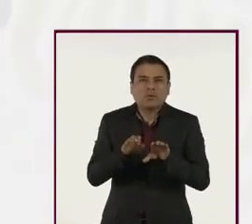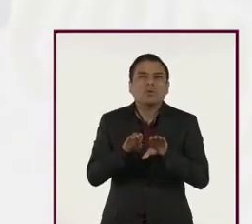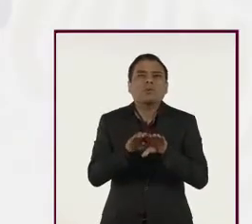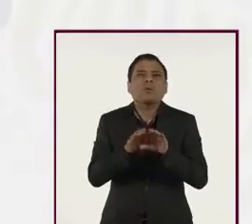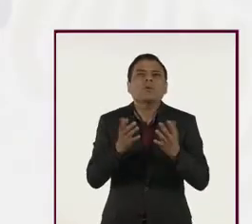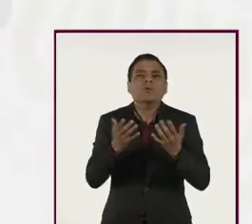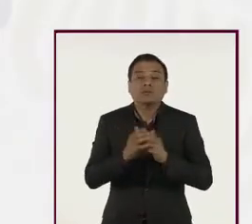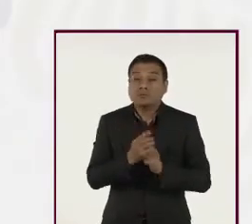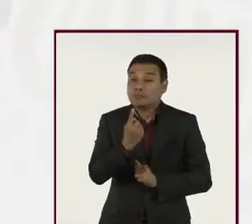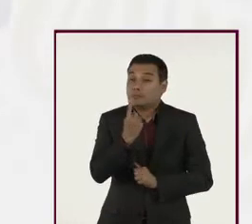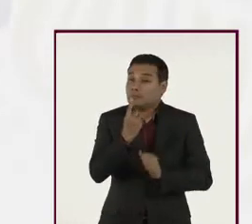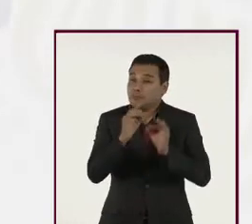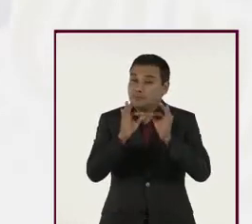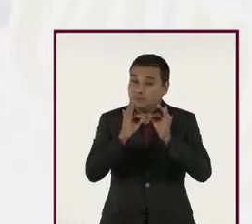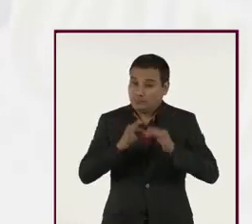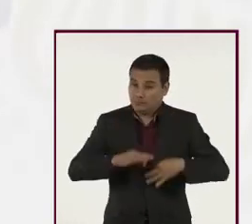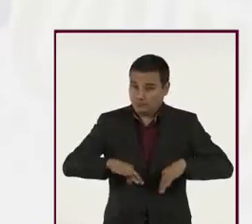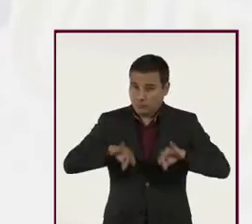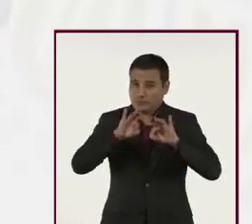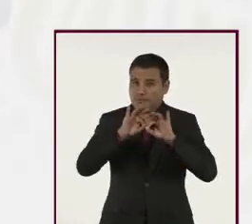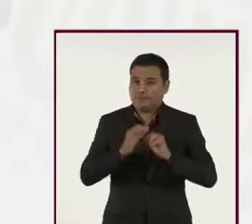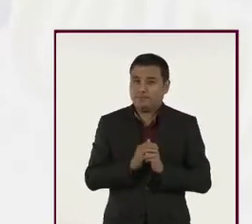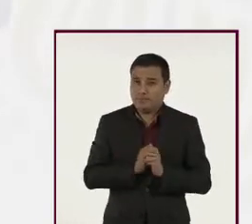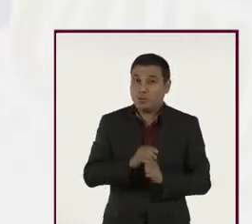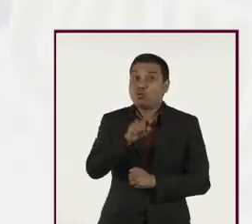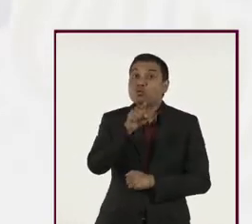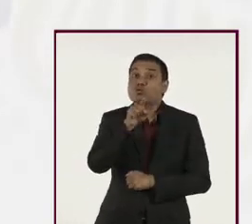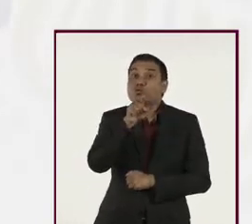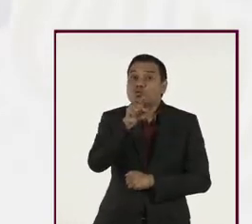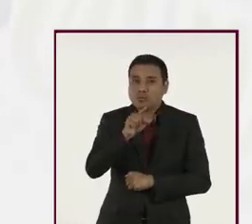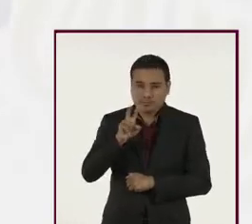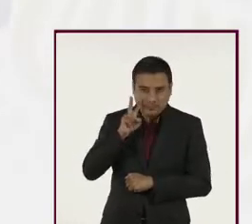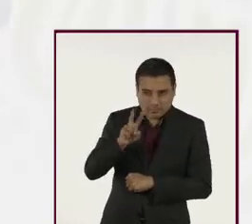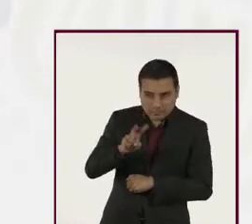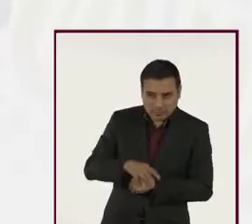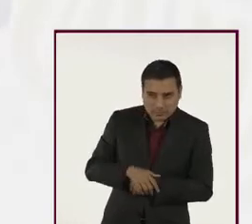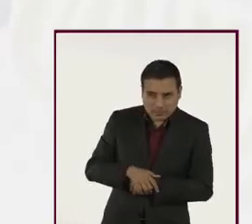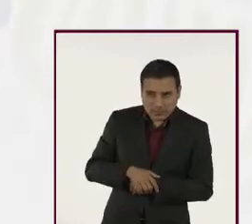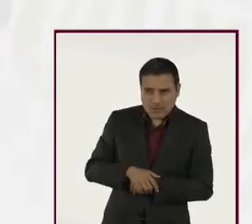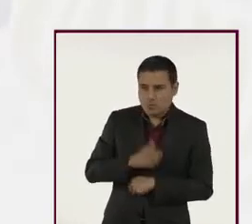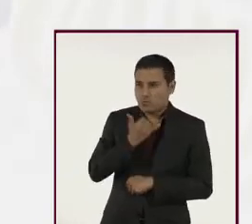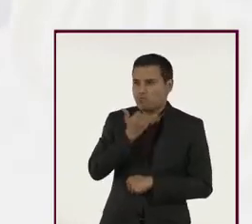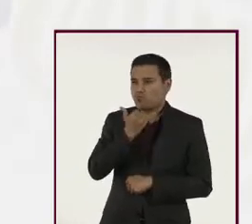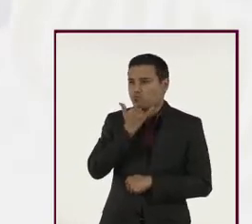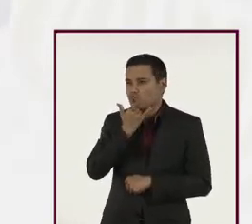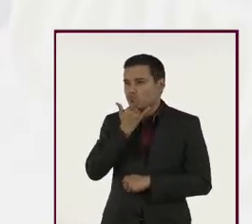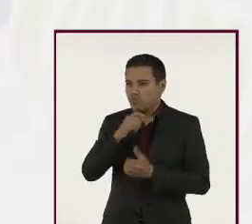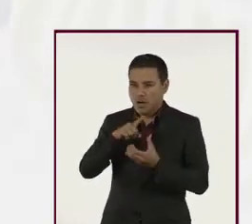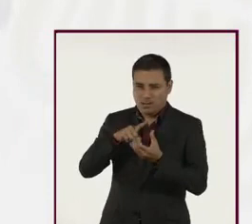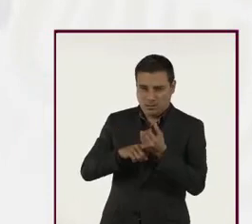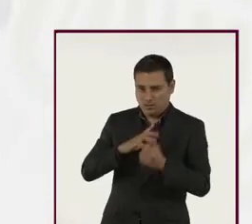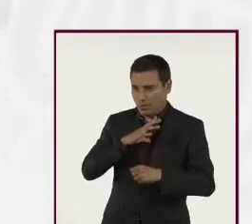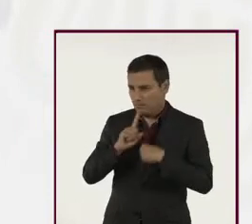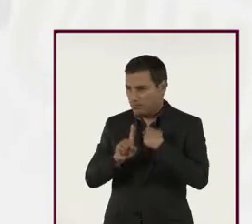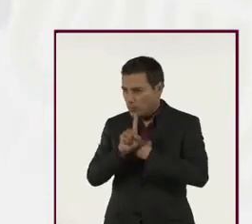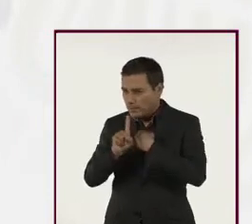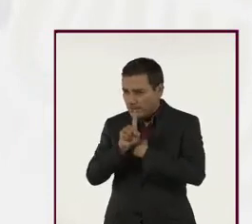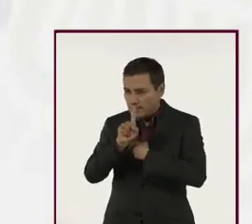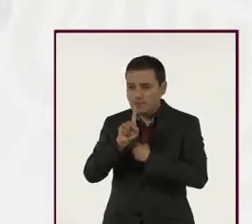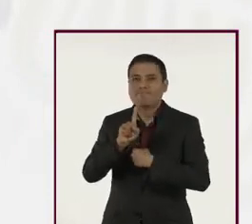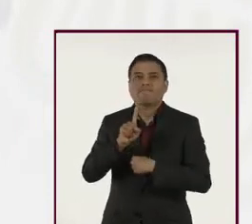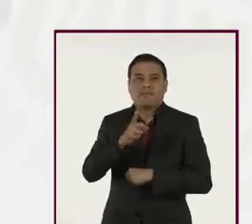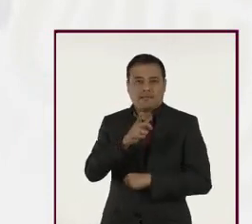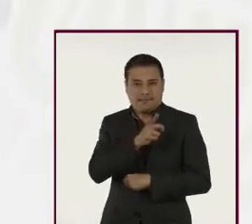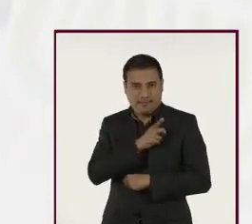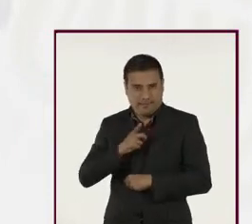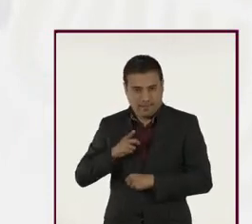e indispensable es sospechar que algo está sucediendo con este niño, con este adolescente. Hay que hacer una entrevista, hay que acudir al médico,